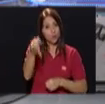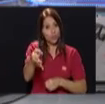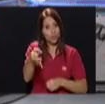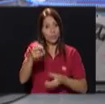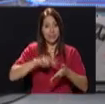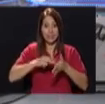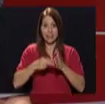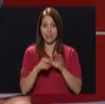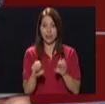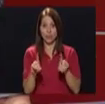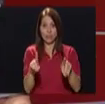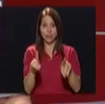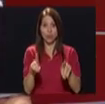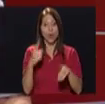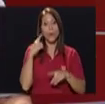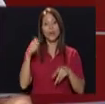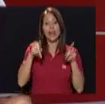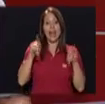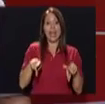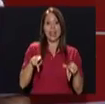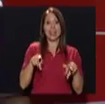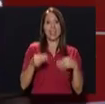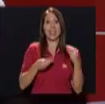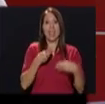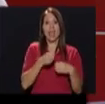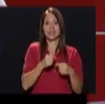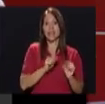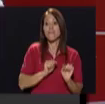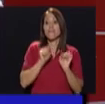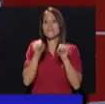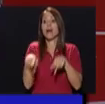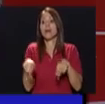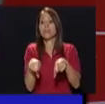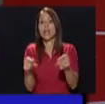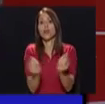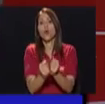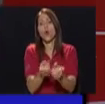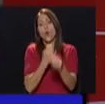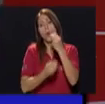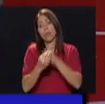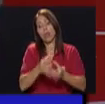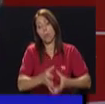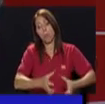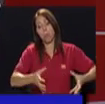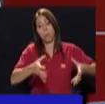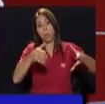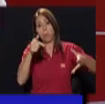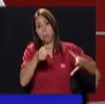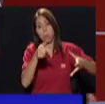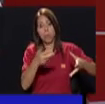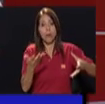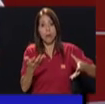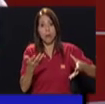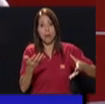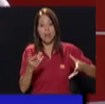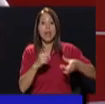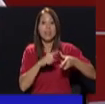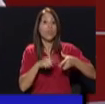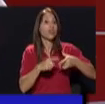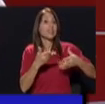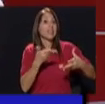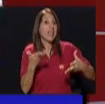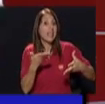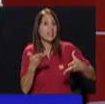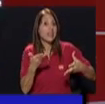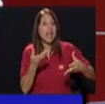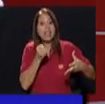otra vez hablamos de la parte de educación, porque entonces la gente está llevando la comida, entonces el escenario ideal sería de que así como yo ingreso